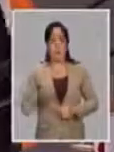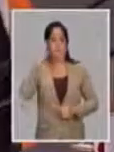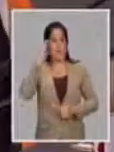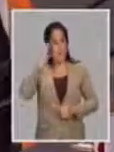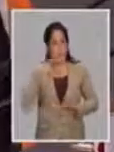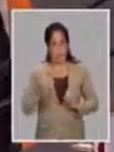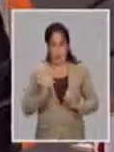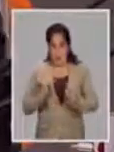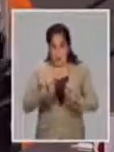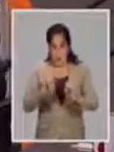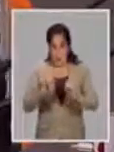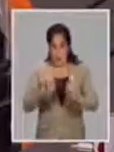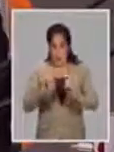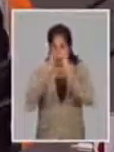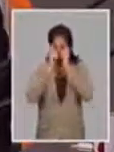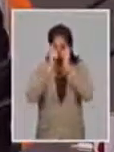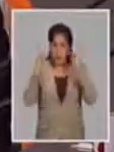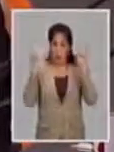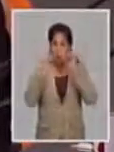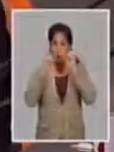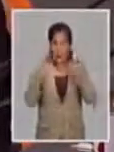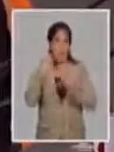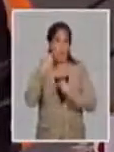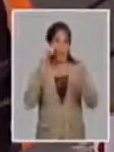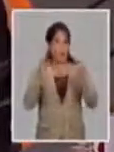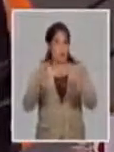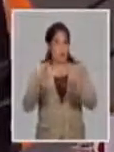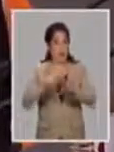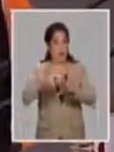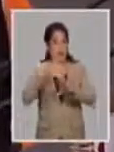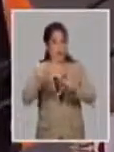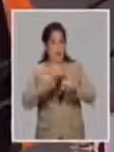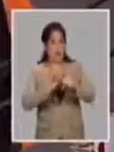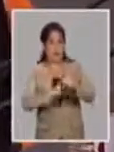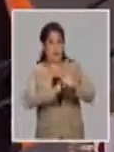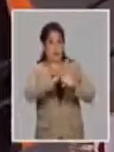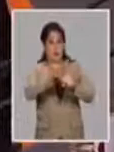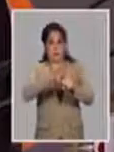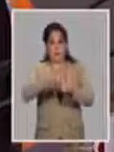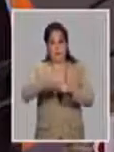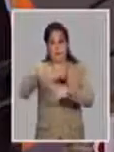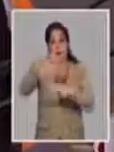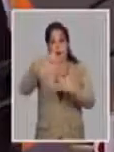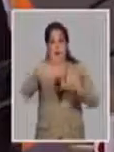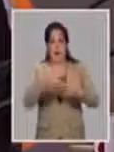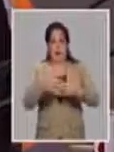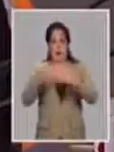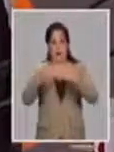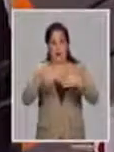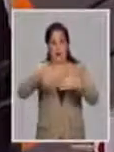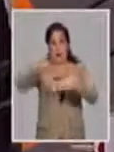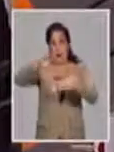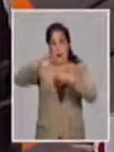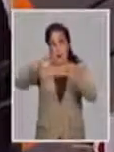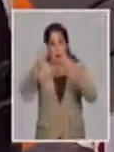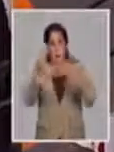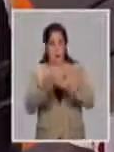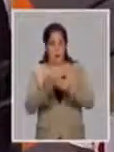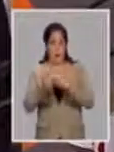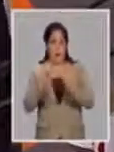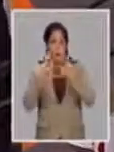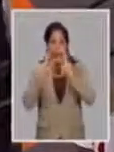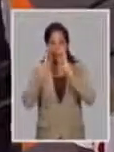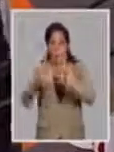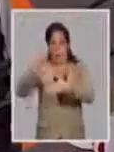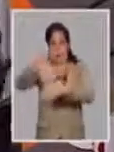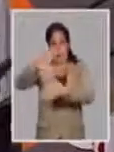Bueno, sin duda noticias que son impactantes a un año del inicio de la pandemia en esta región y bueno,